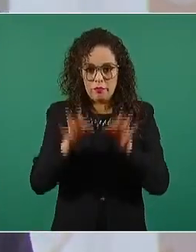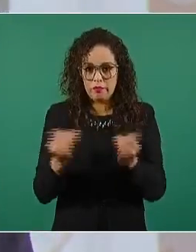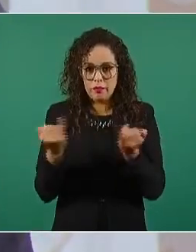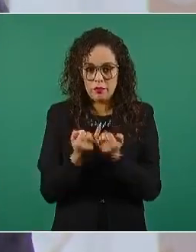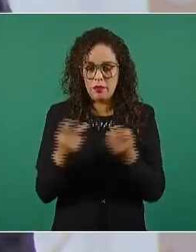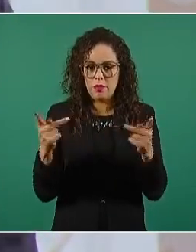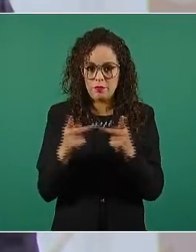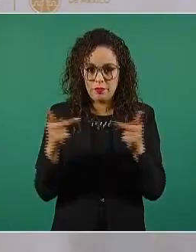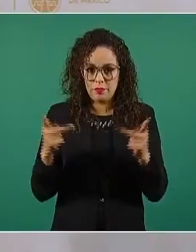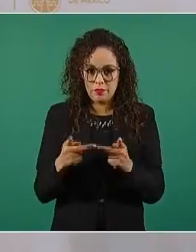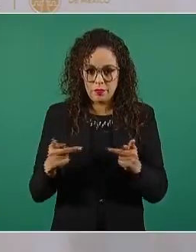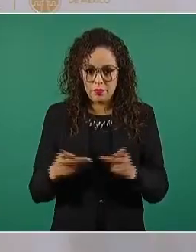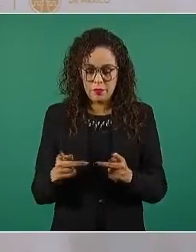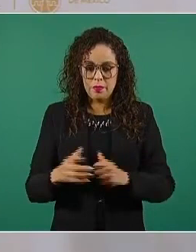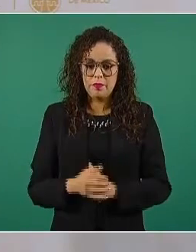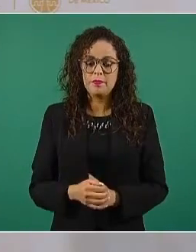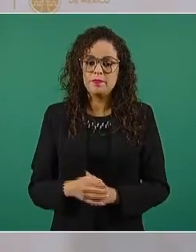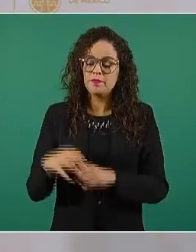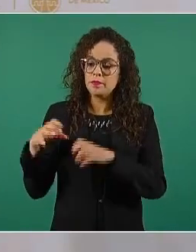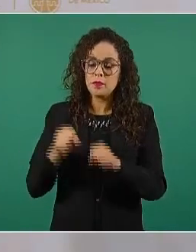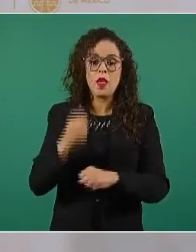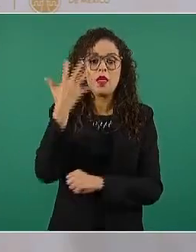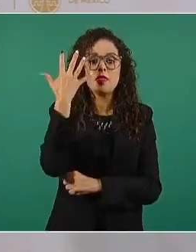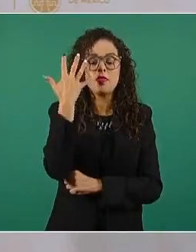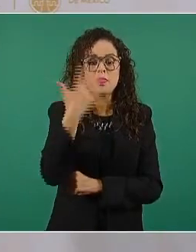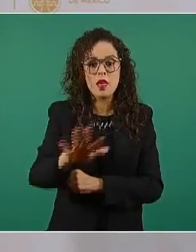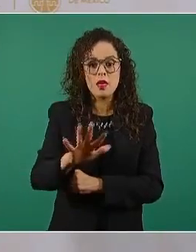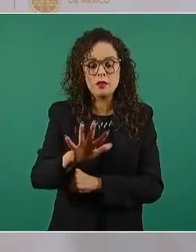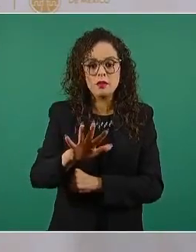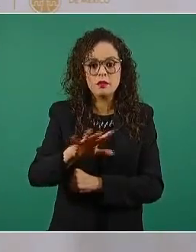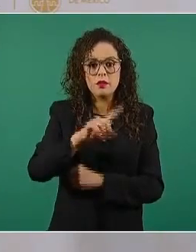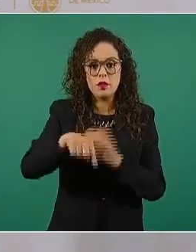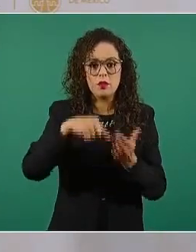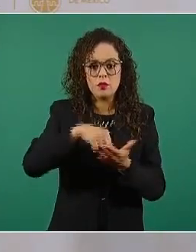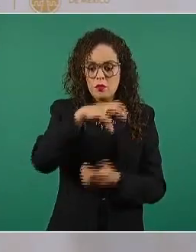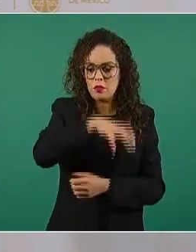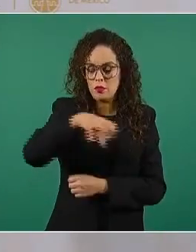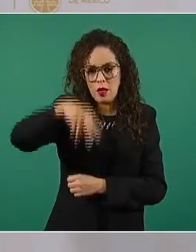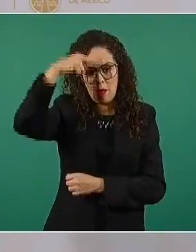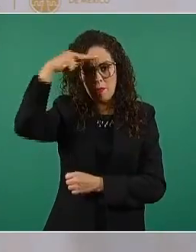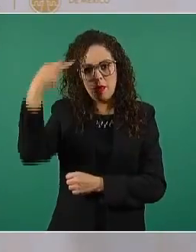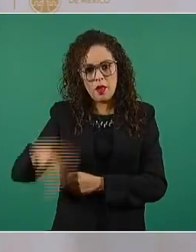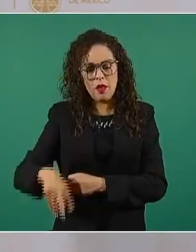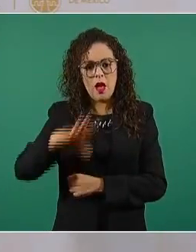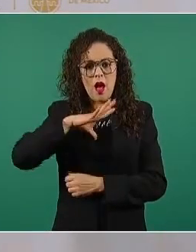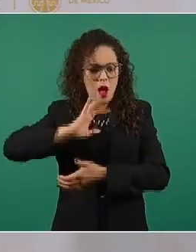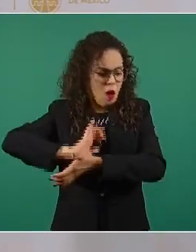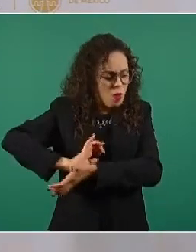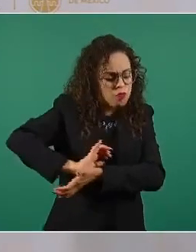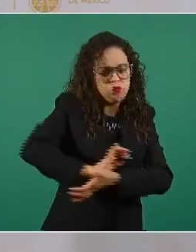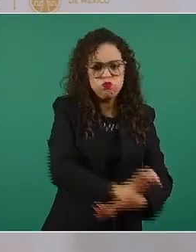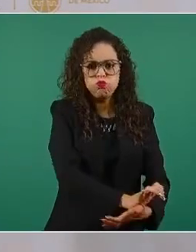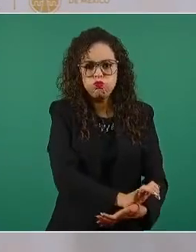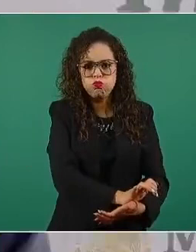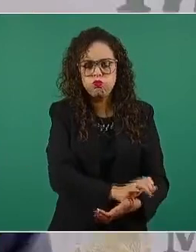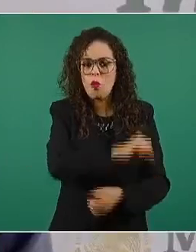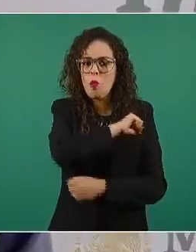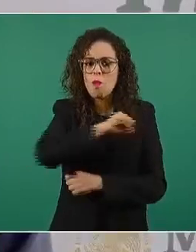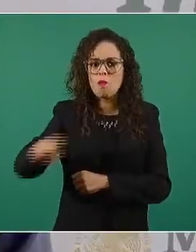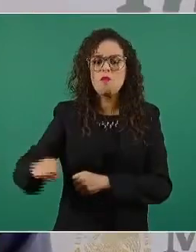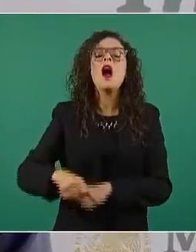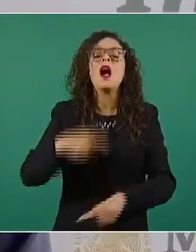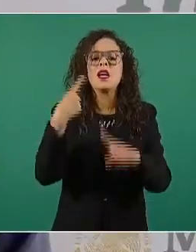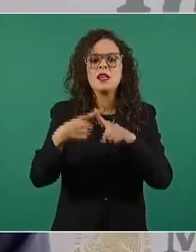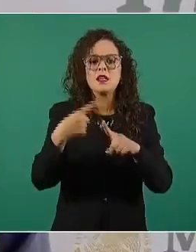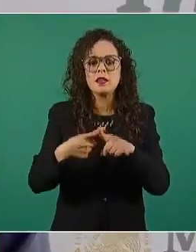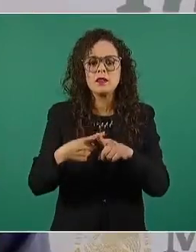110 naciones mexicanas que vivían oprimidas por la tiranía antropófaga de los